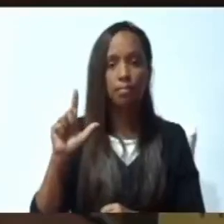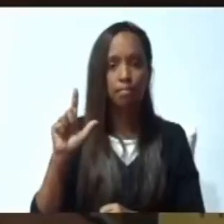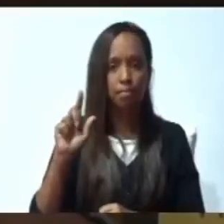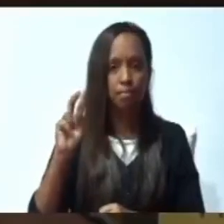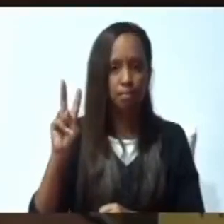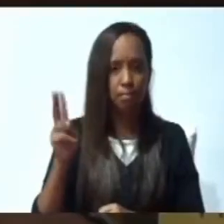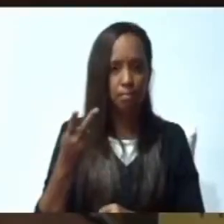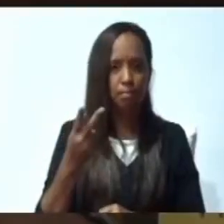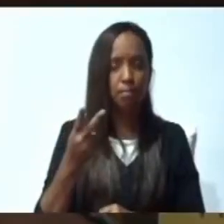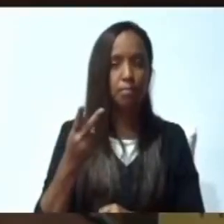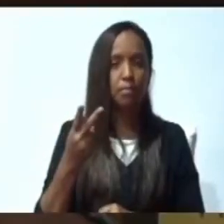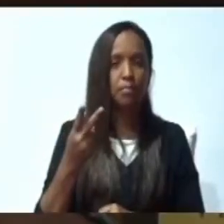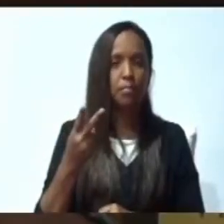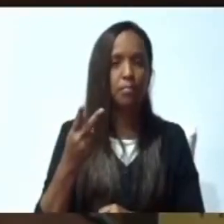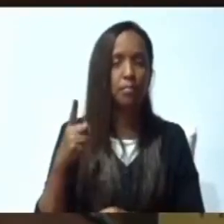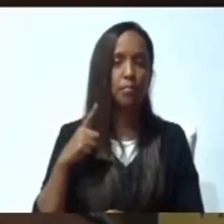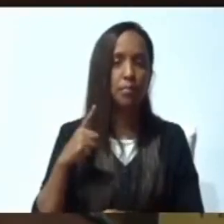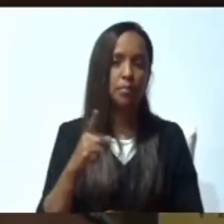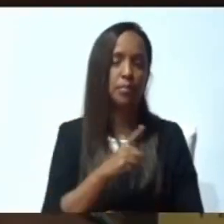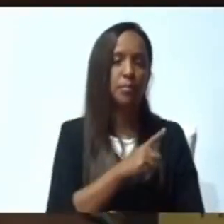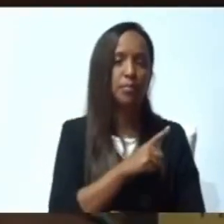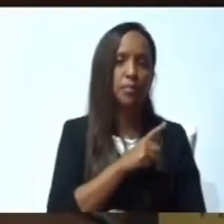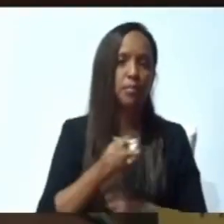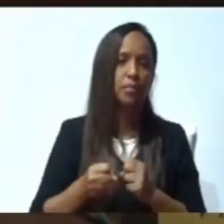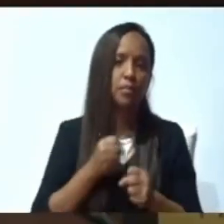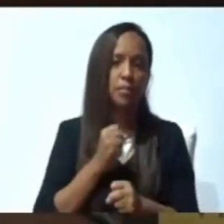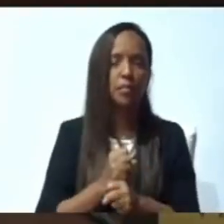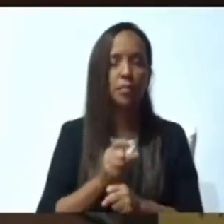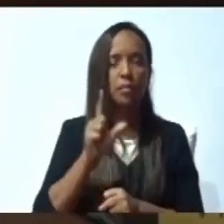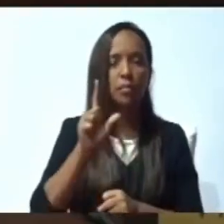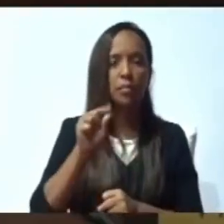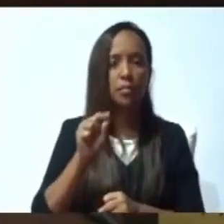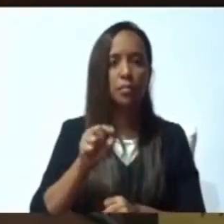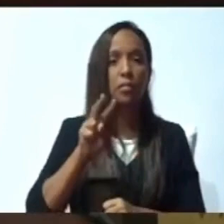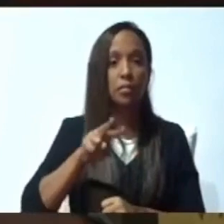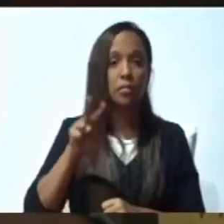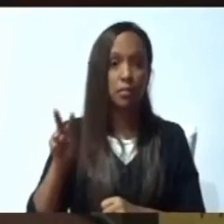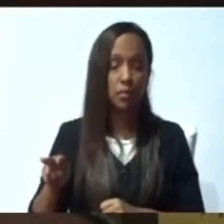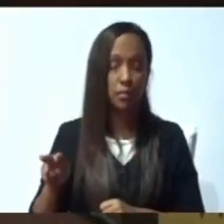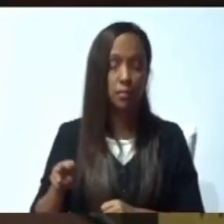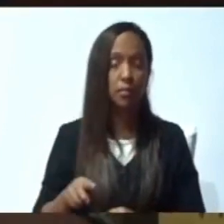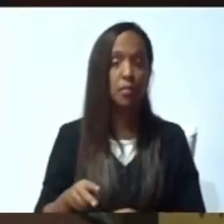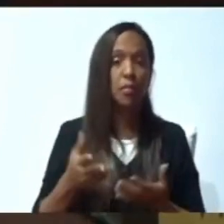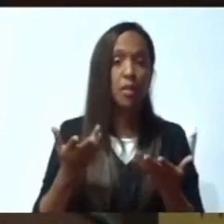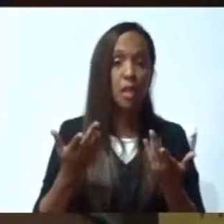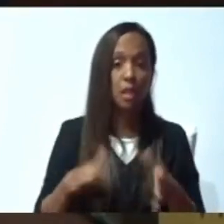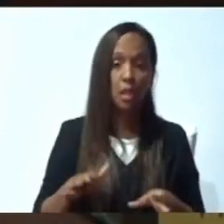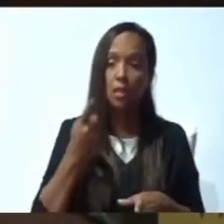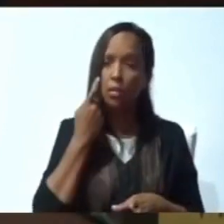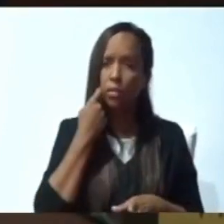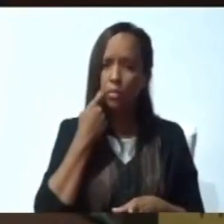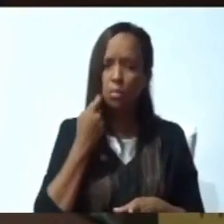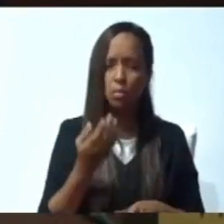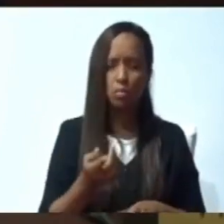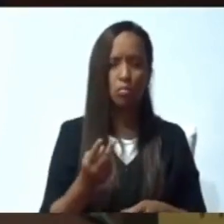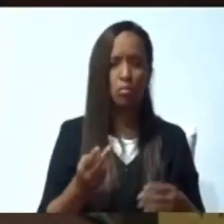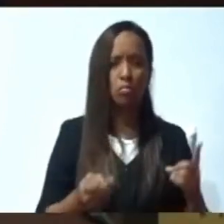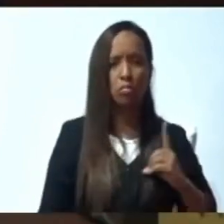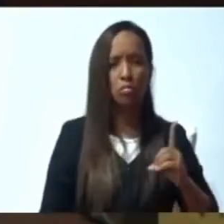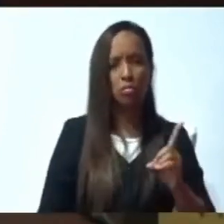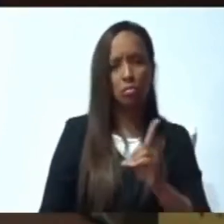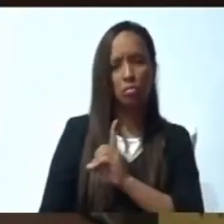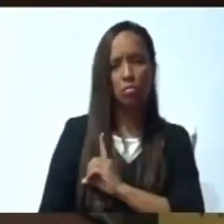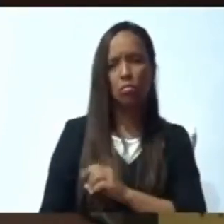cumplir ahora con la petición que han hecho tanto el diputado Luis Vargas